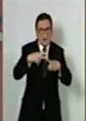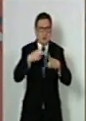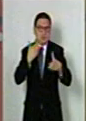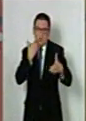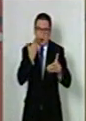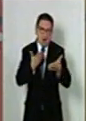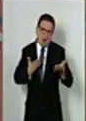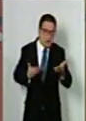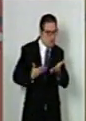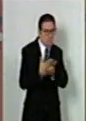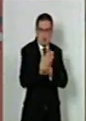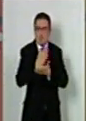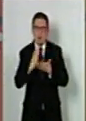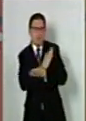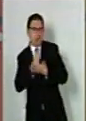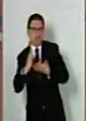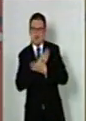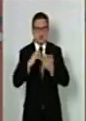Ustedes, no.